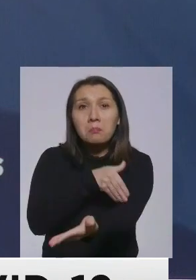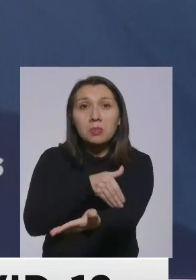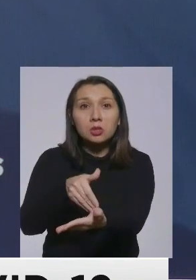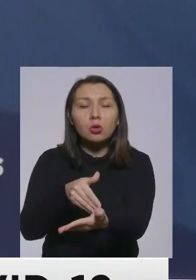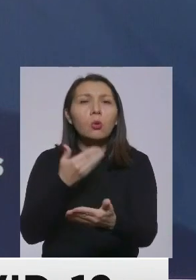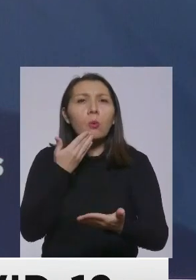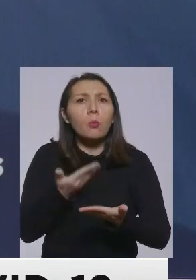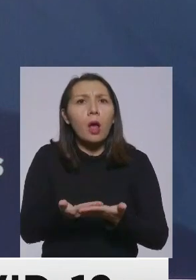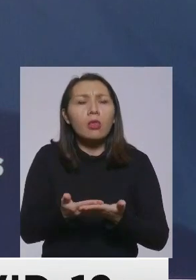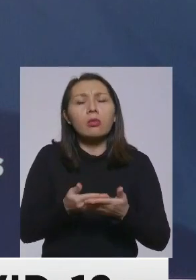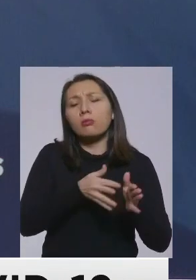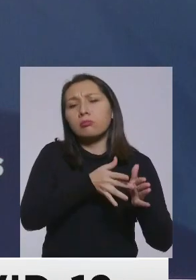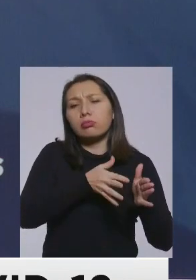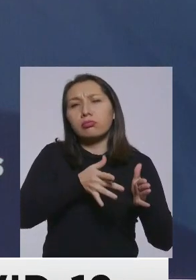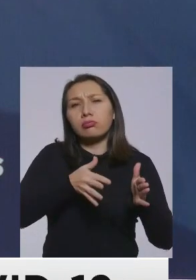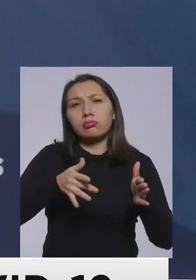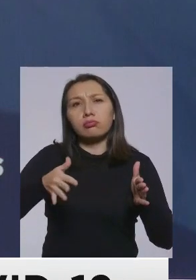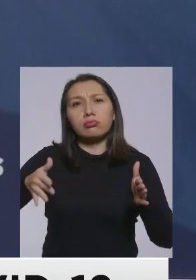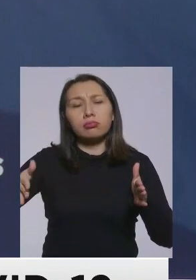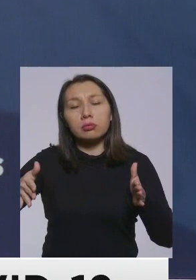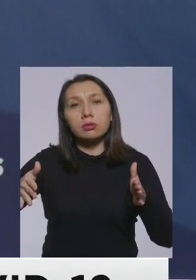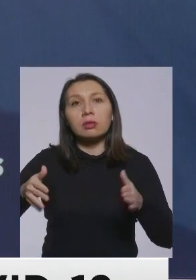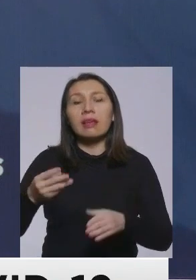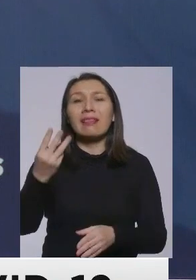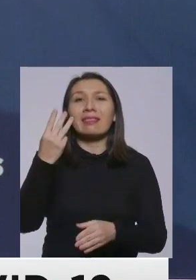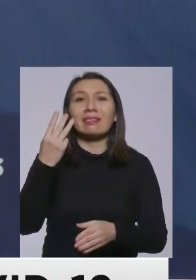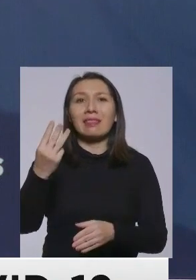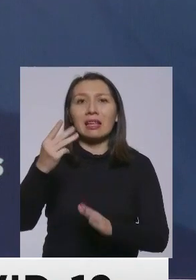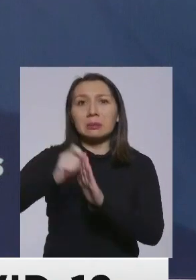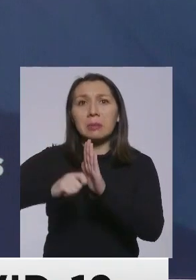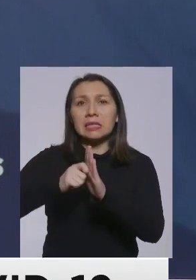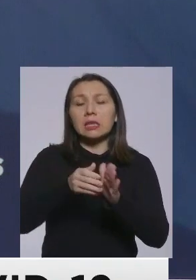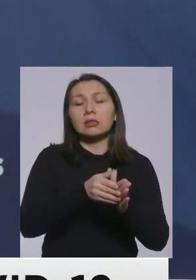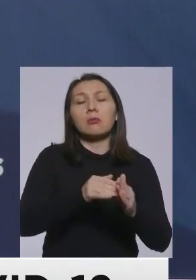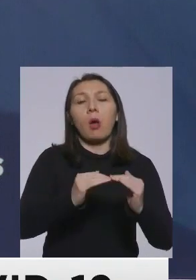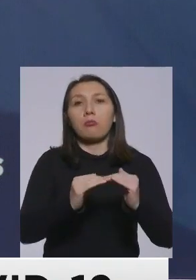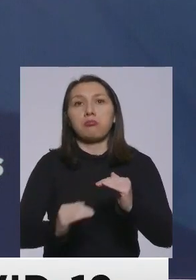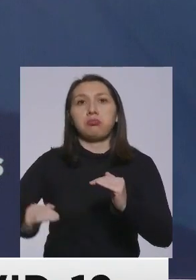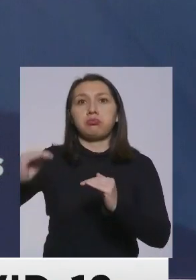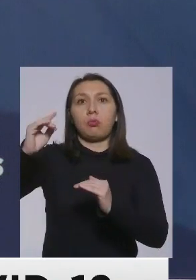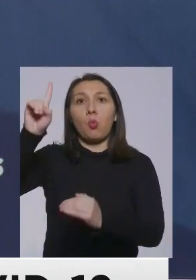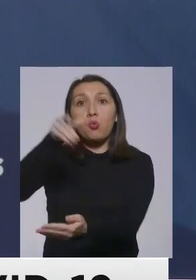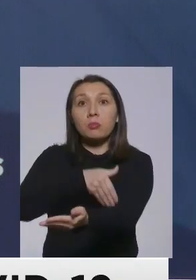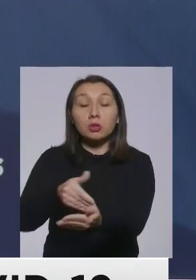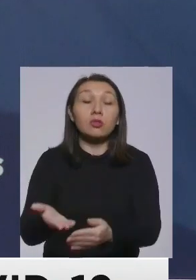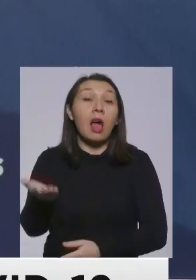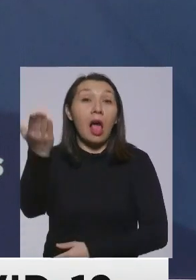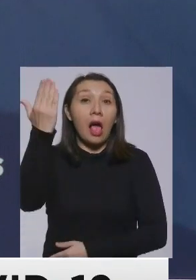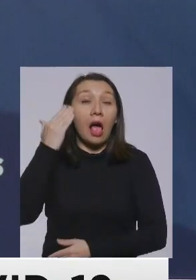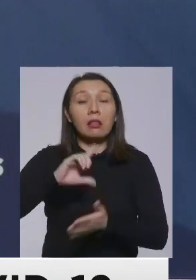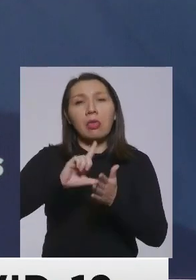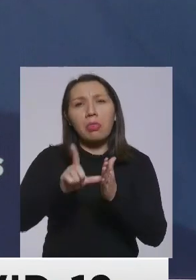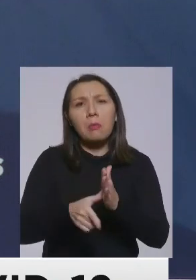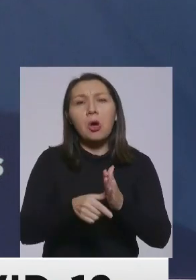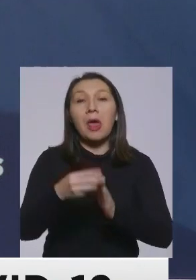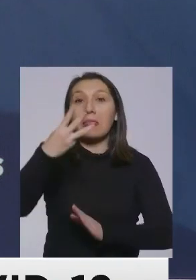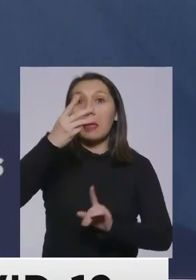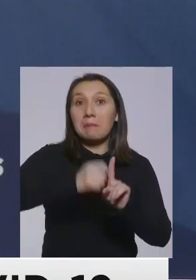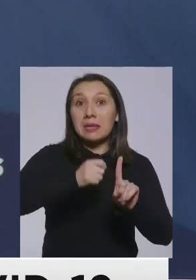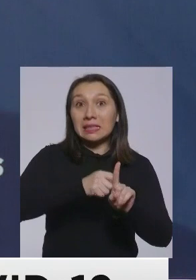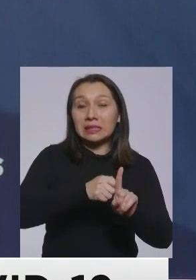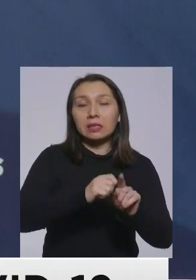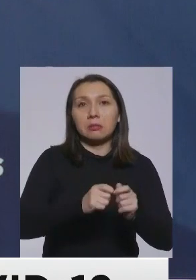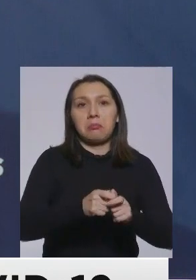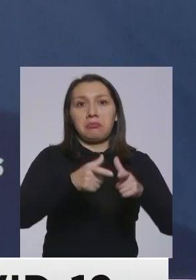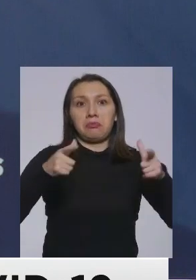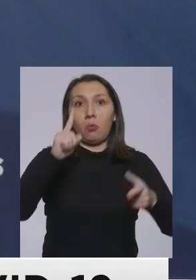se logró en tres meses o sea lo que antes se lograba en tres meses